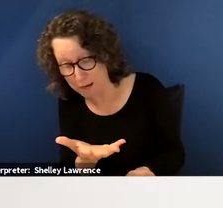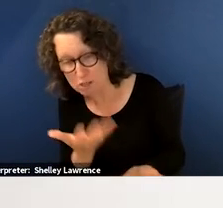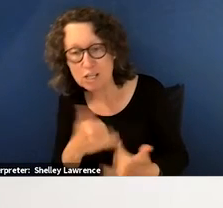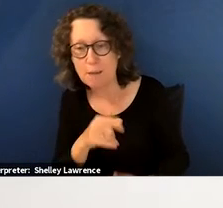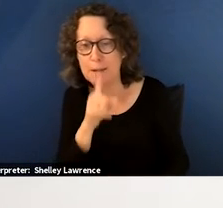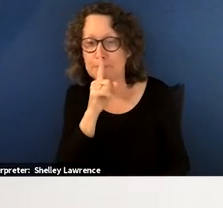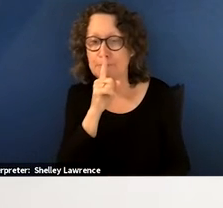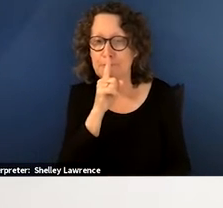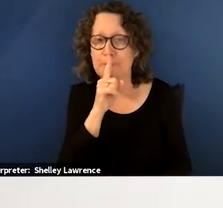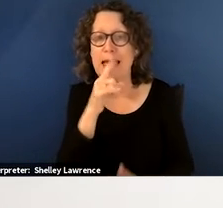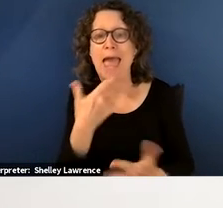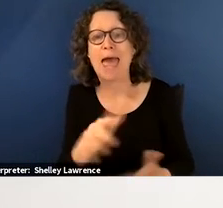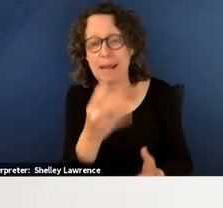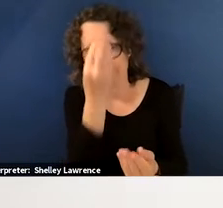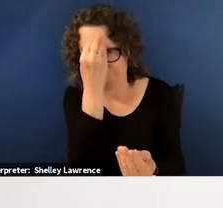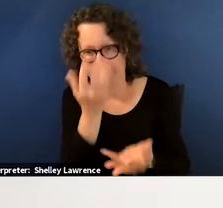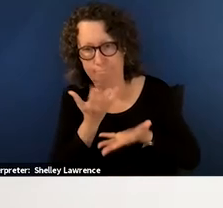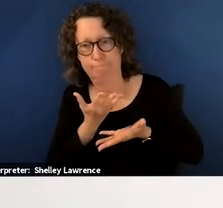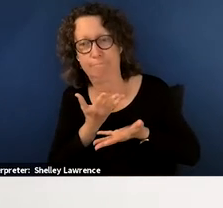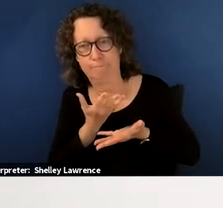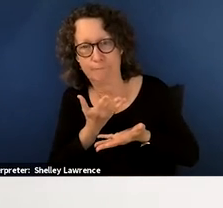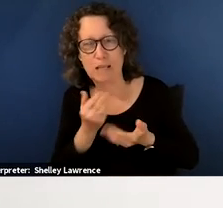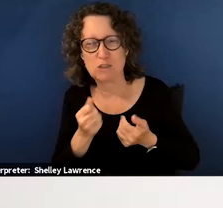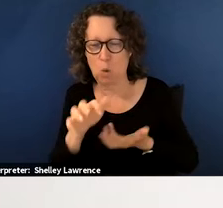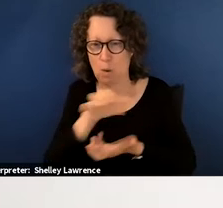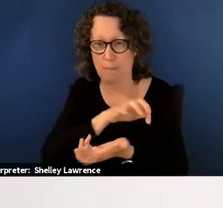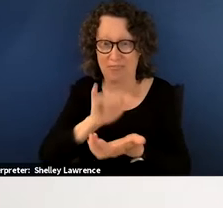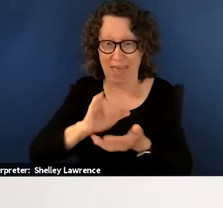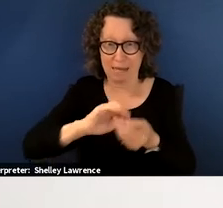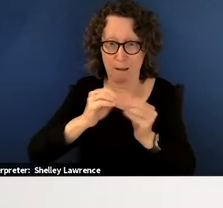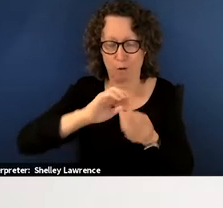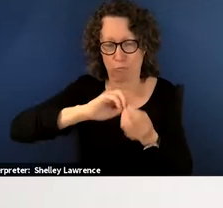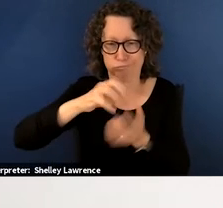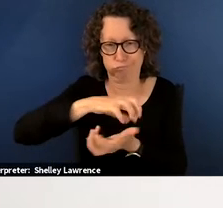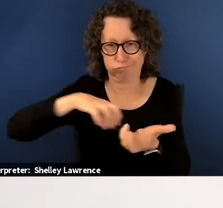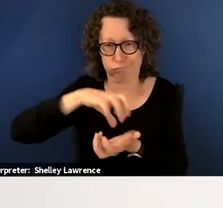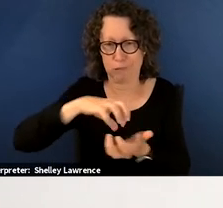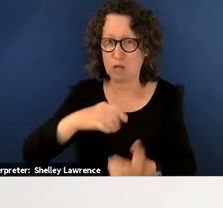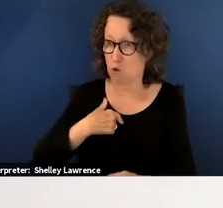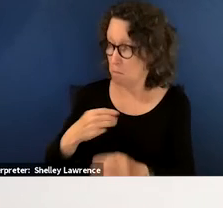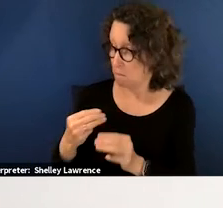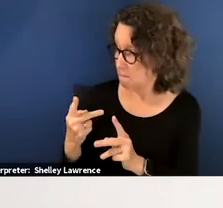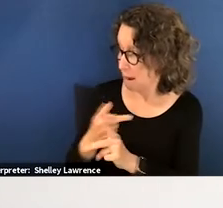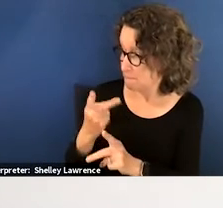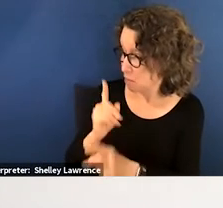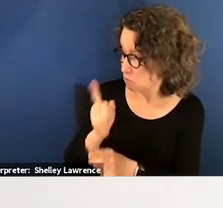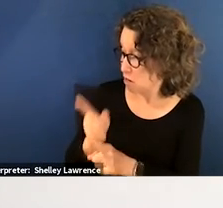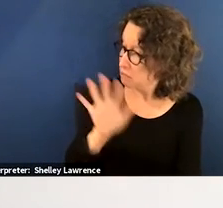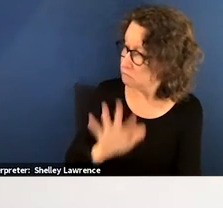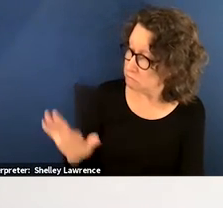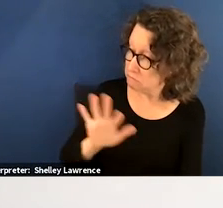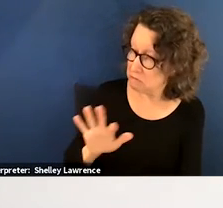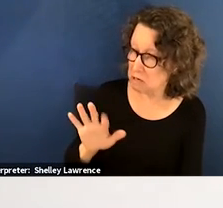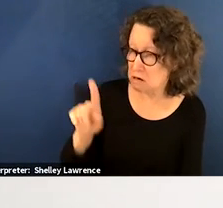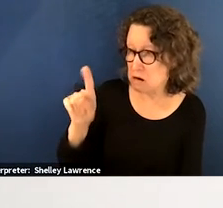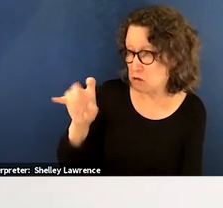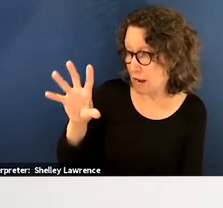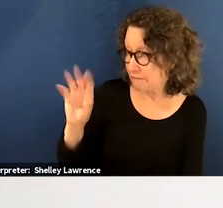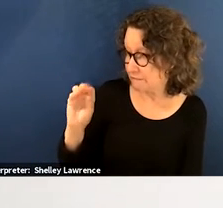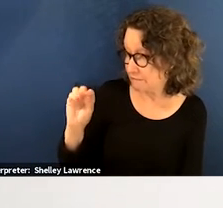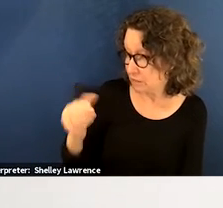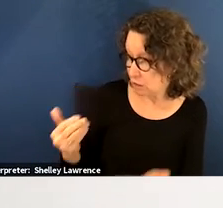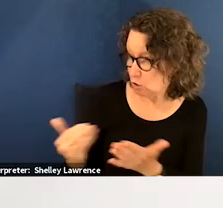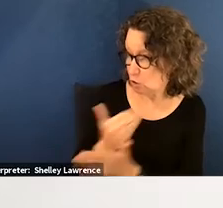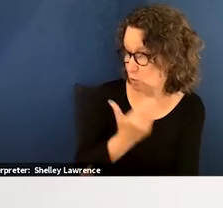respondido a nuestra solicitud de información y ahora ya respondieron. Entonces, es una mezcla de esos tres. Entonces, es un más o menos